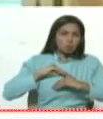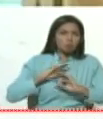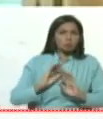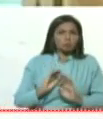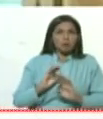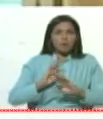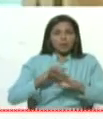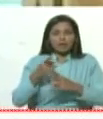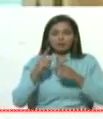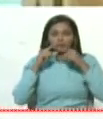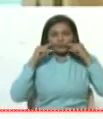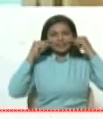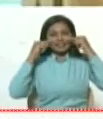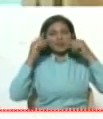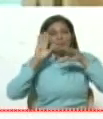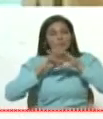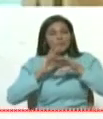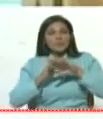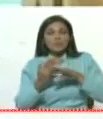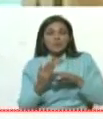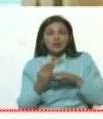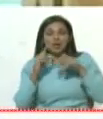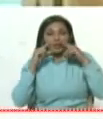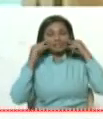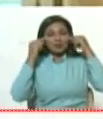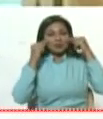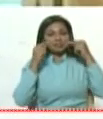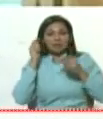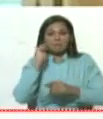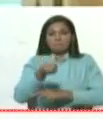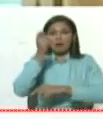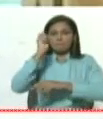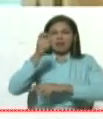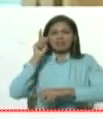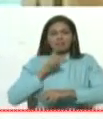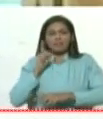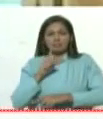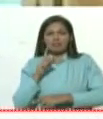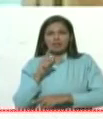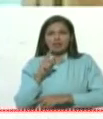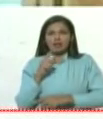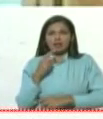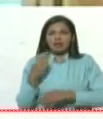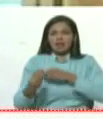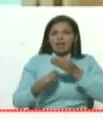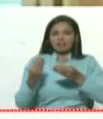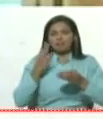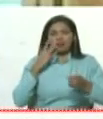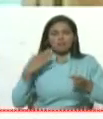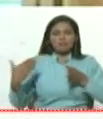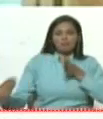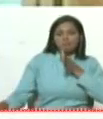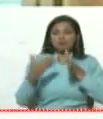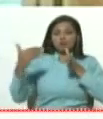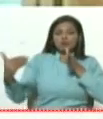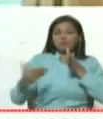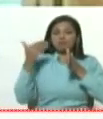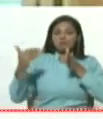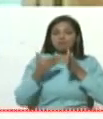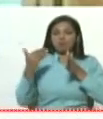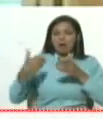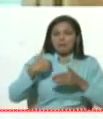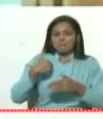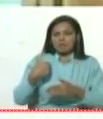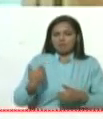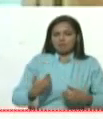con una sonrisa, sus latigazos de mentira que tratan de dañarme,